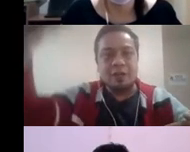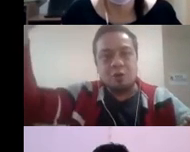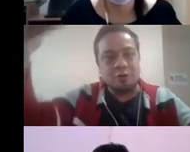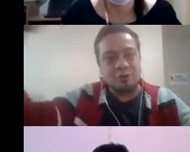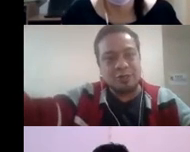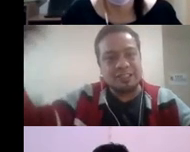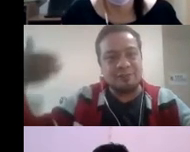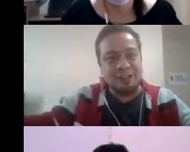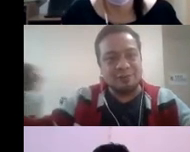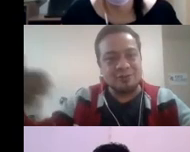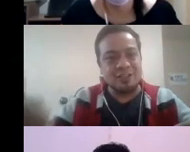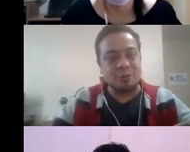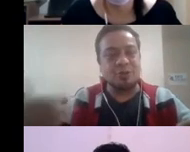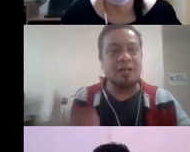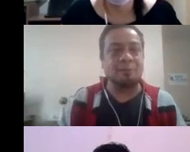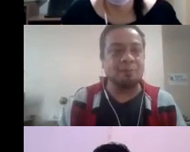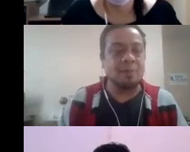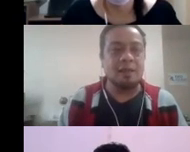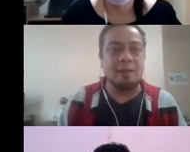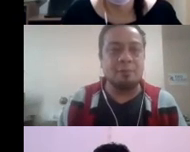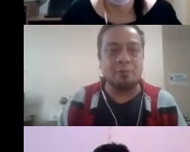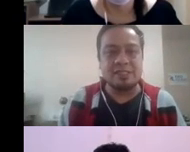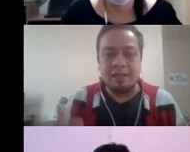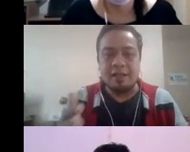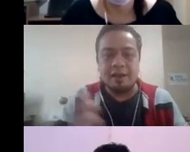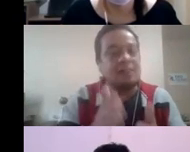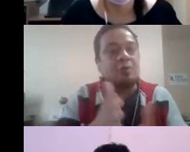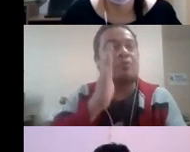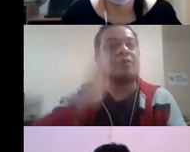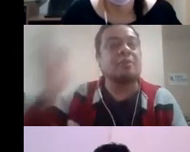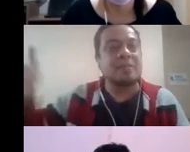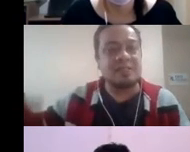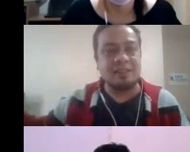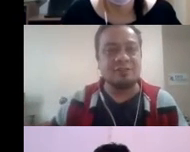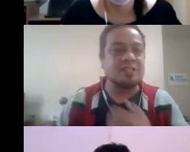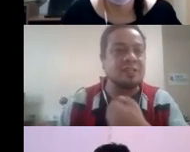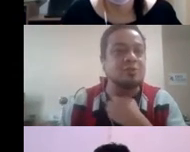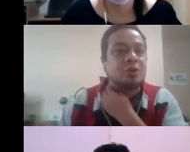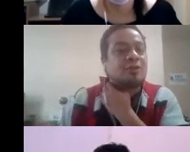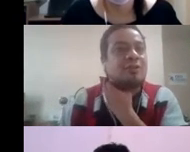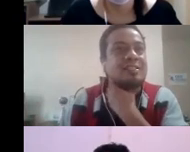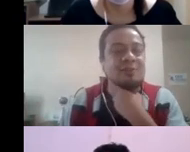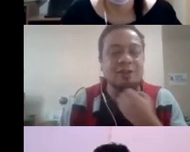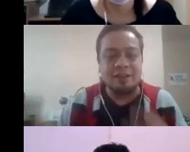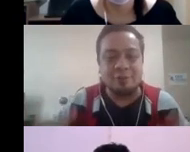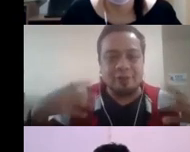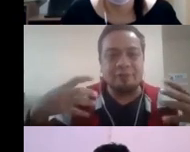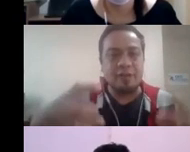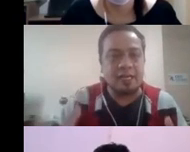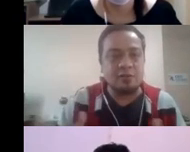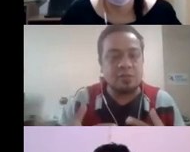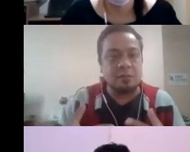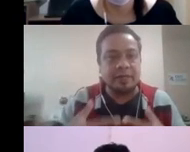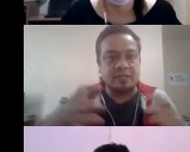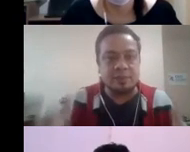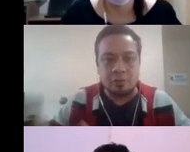compaginamos con los colores definidos dentro de la propuesta, cada uno de ellos representa. Entonces, estamos con esto queriendo